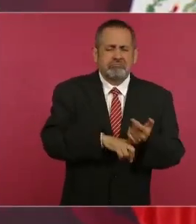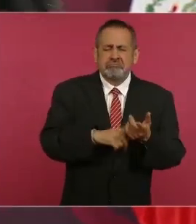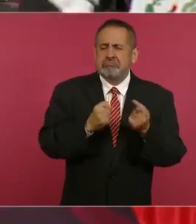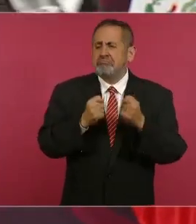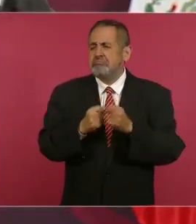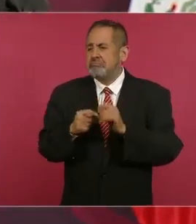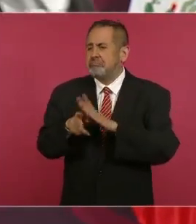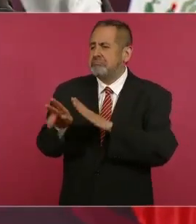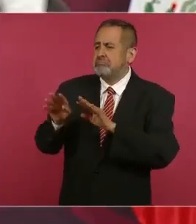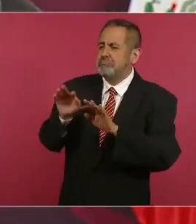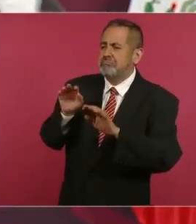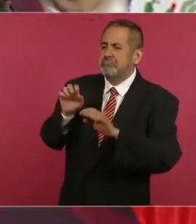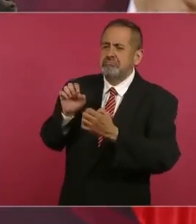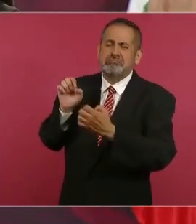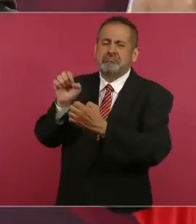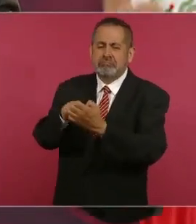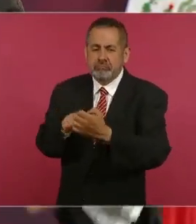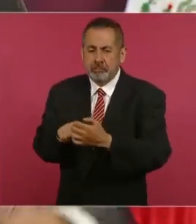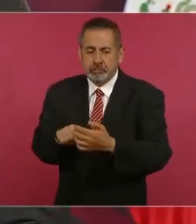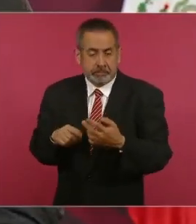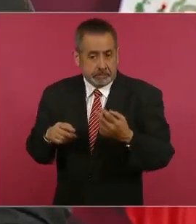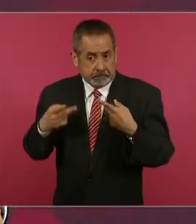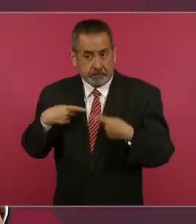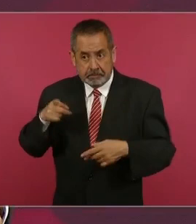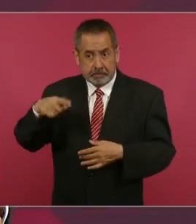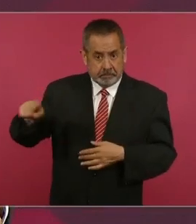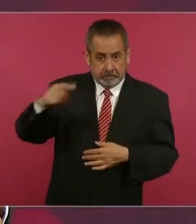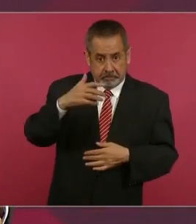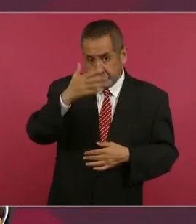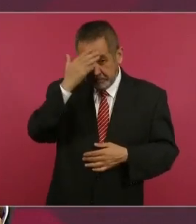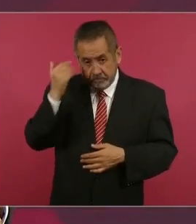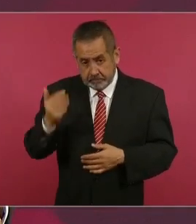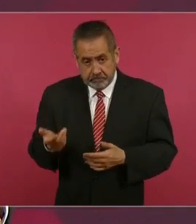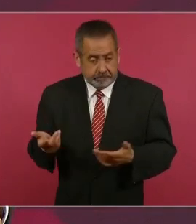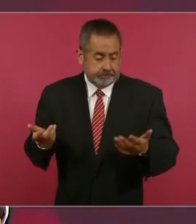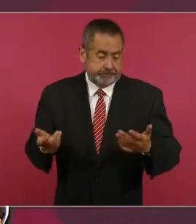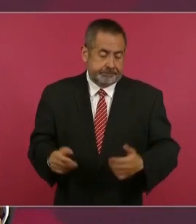Eso no lo sabía la gente,